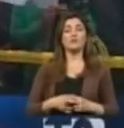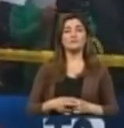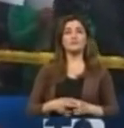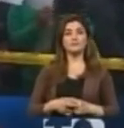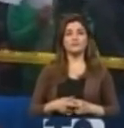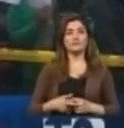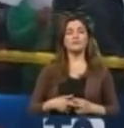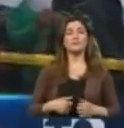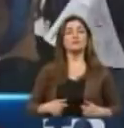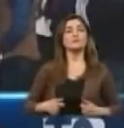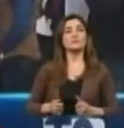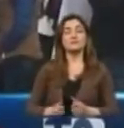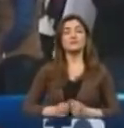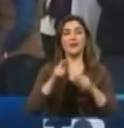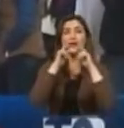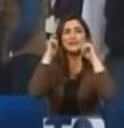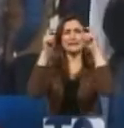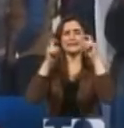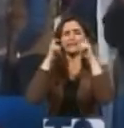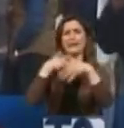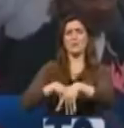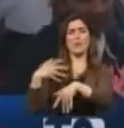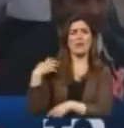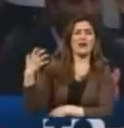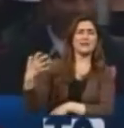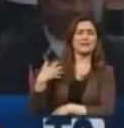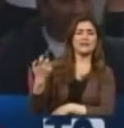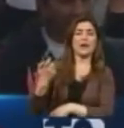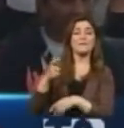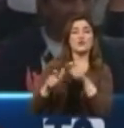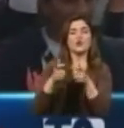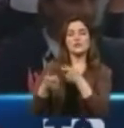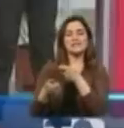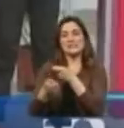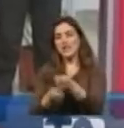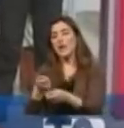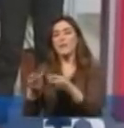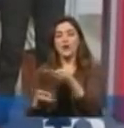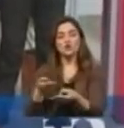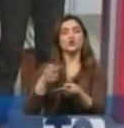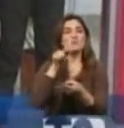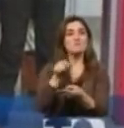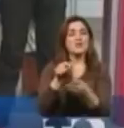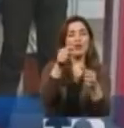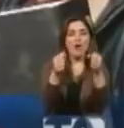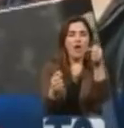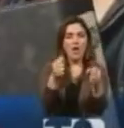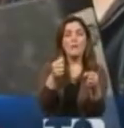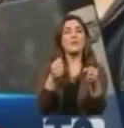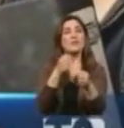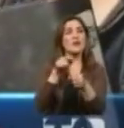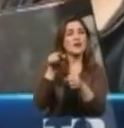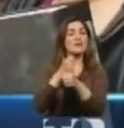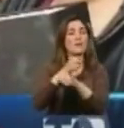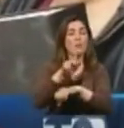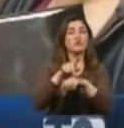¡Libertad! ¡Libertad! Con gritos y pancartas, un centenar de comerciantes y transportistas recibieron a las autoridades del gobierno, quienes llegaron a Tulcán